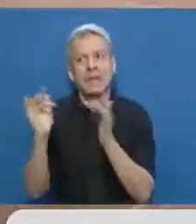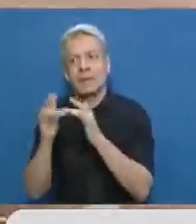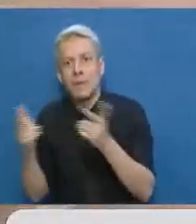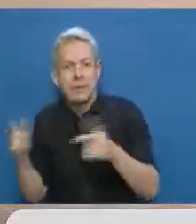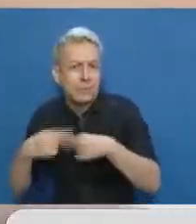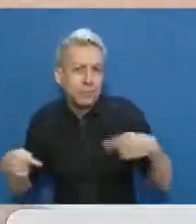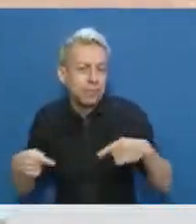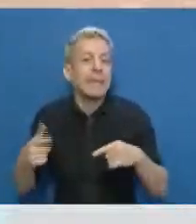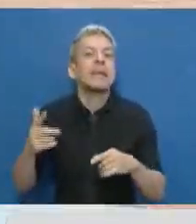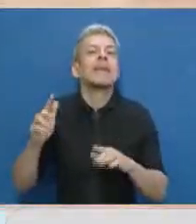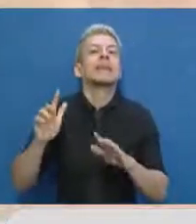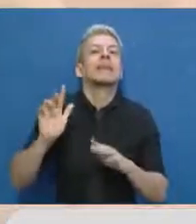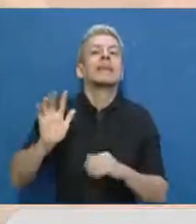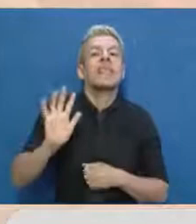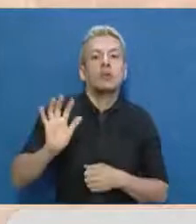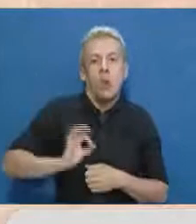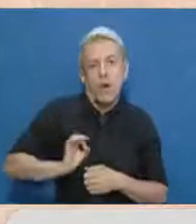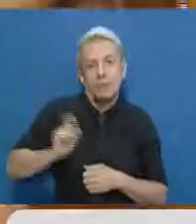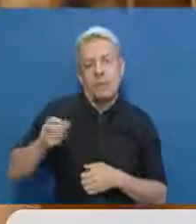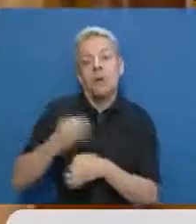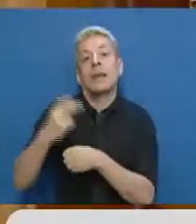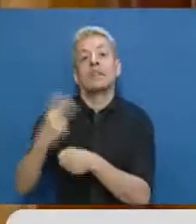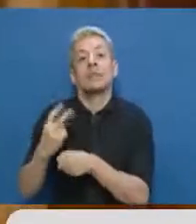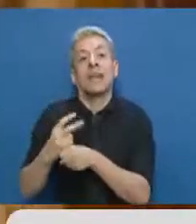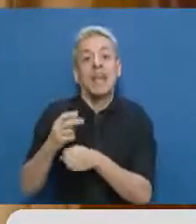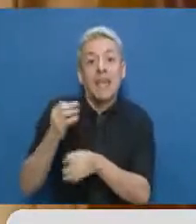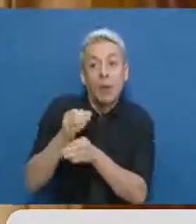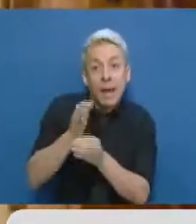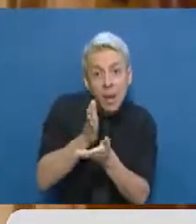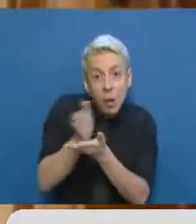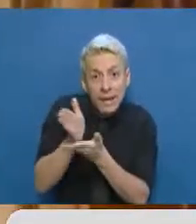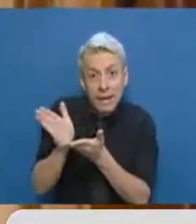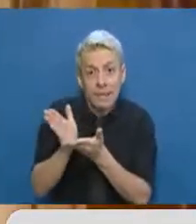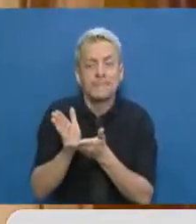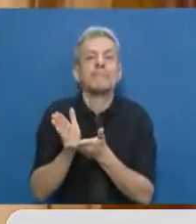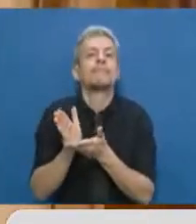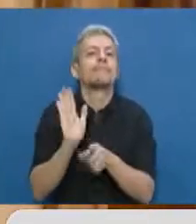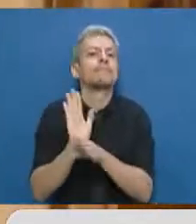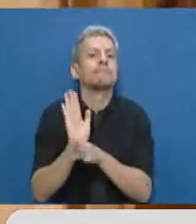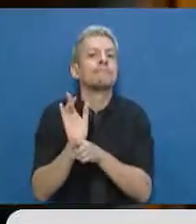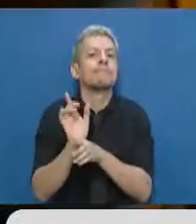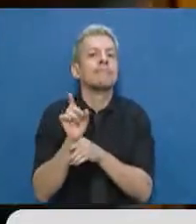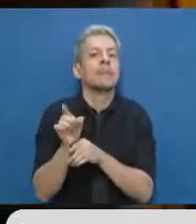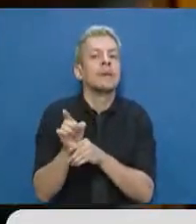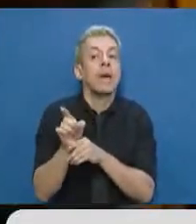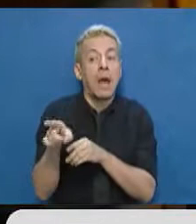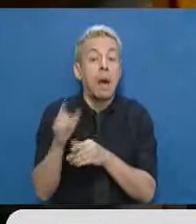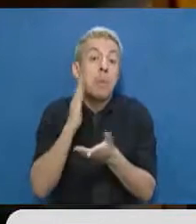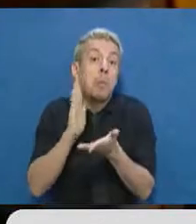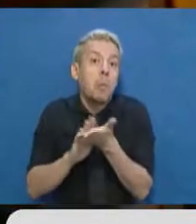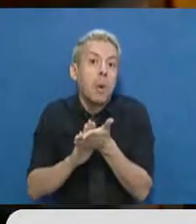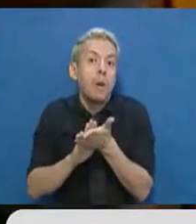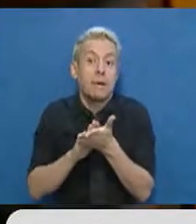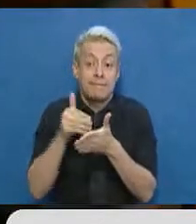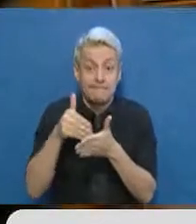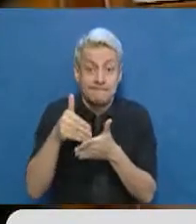de la secundaria de las escuelas orientadas. Es decir, que en esta experiencia a fin de